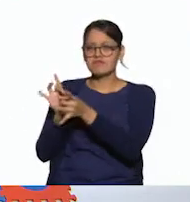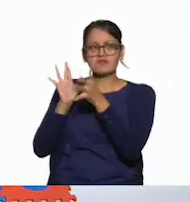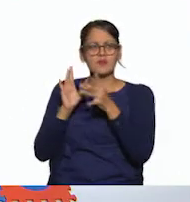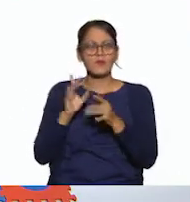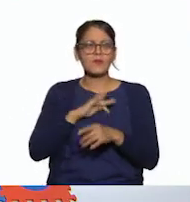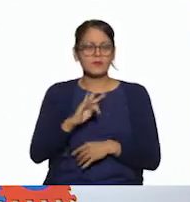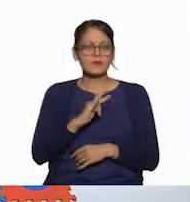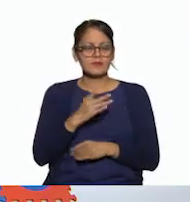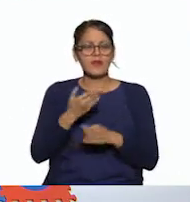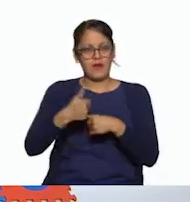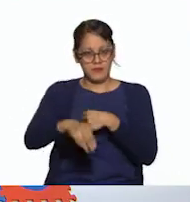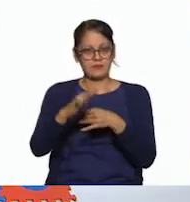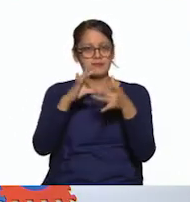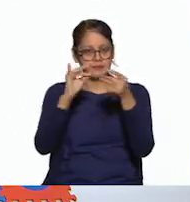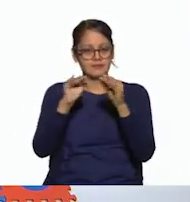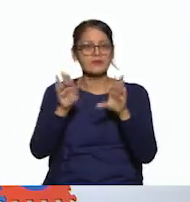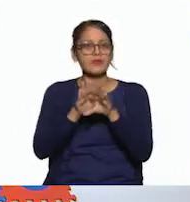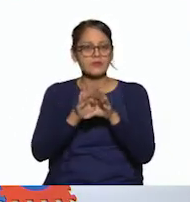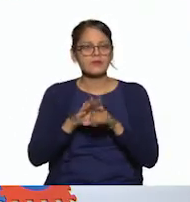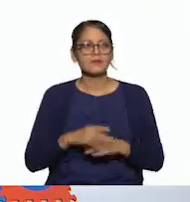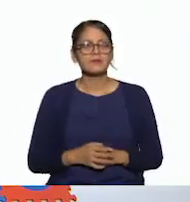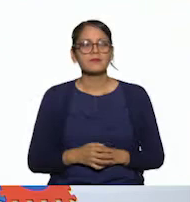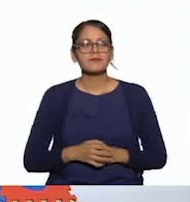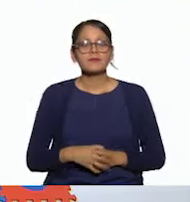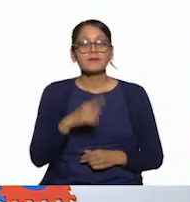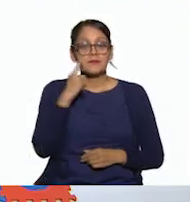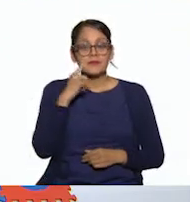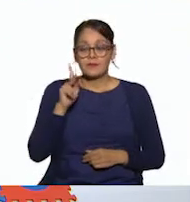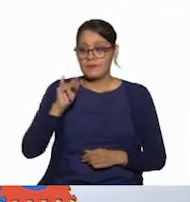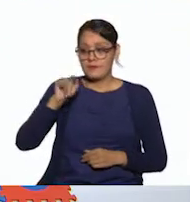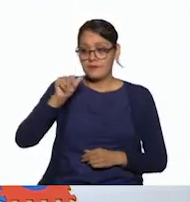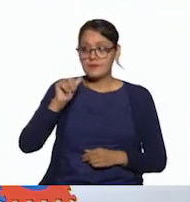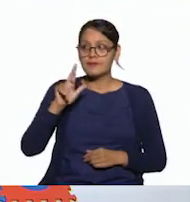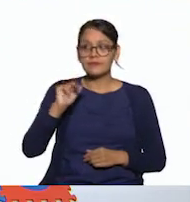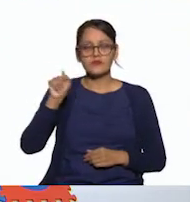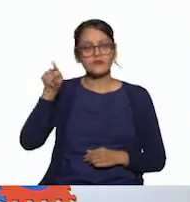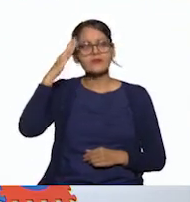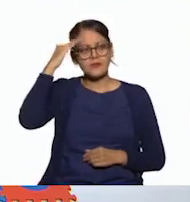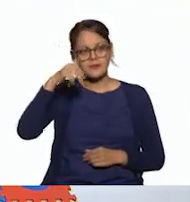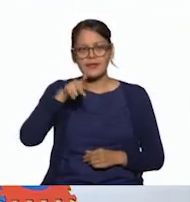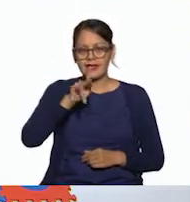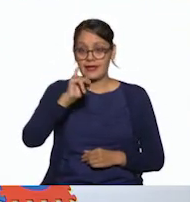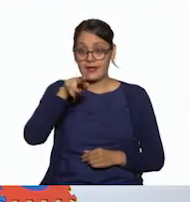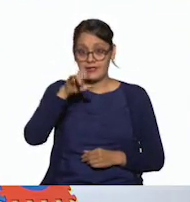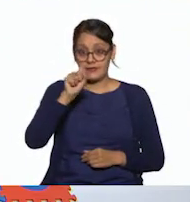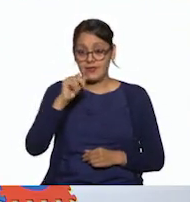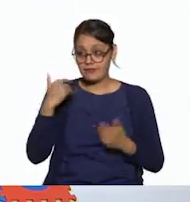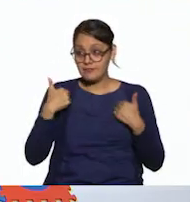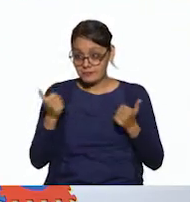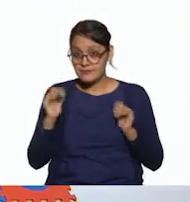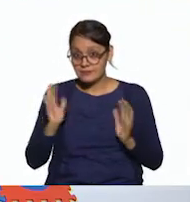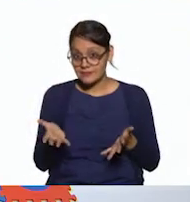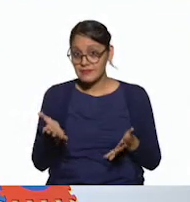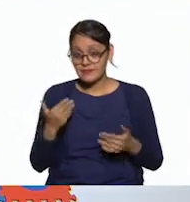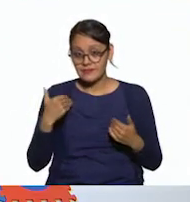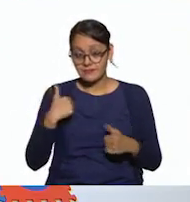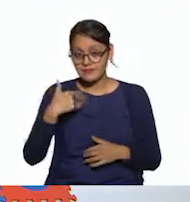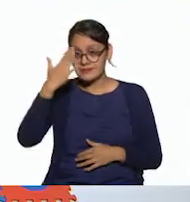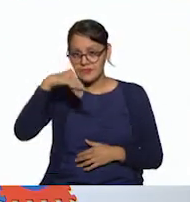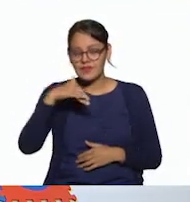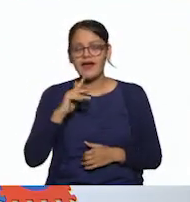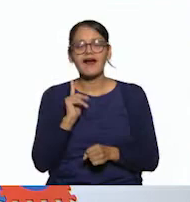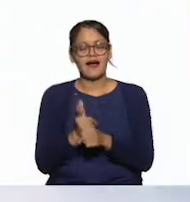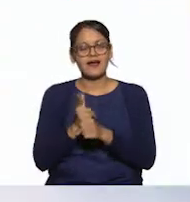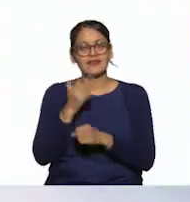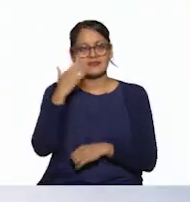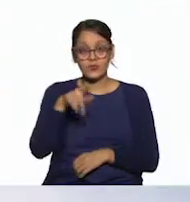conocer a continuación. Ah, me parece muy entonces, bien. Entonces, Pilar, ya sabes lo que es la kinesfera. Así es. Ya la reconociste un poco. Ustedes, sí, niños,